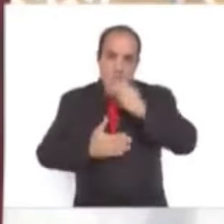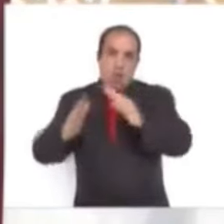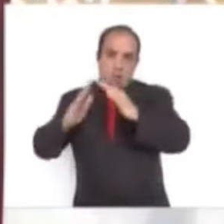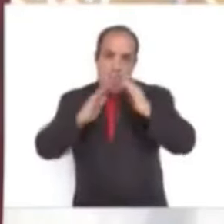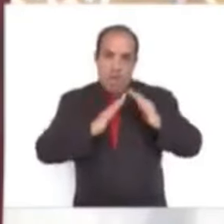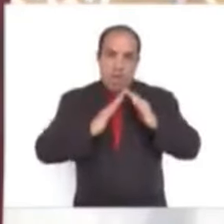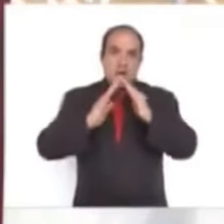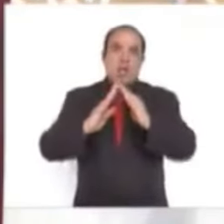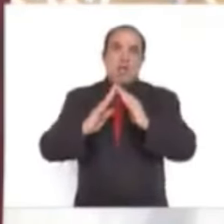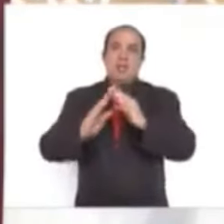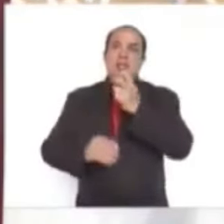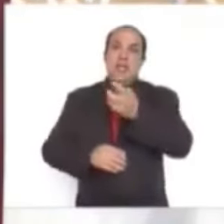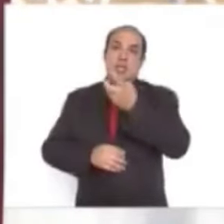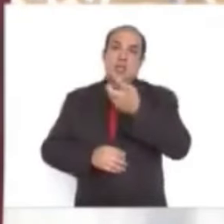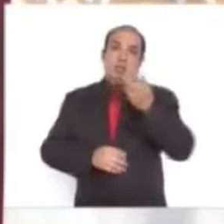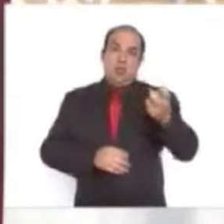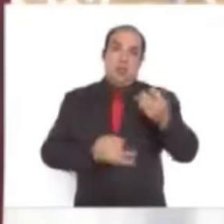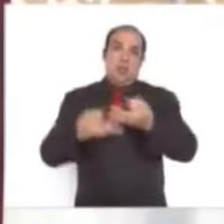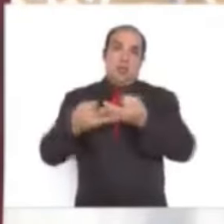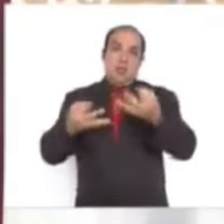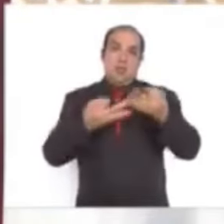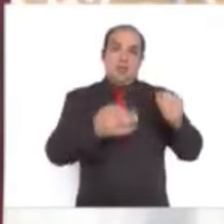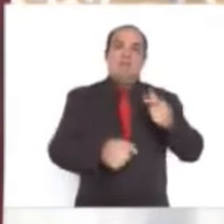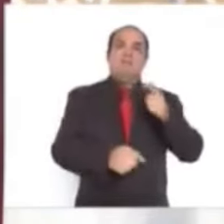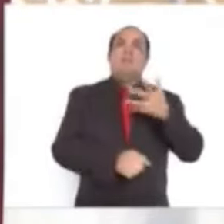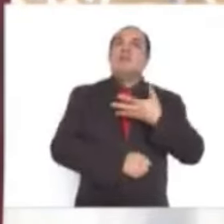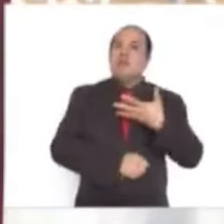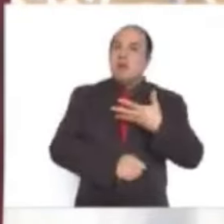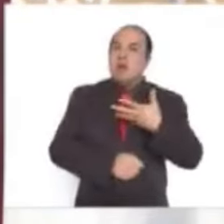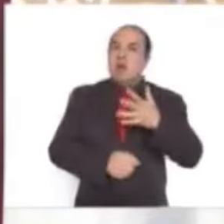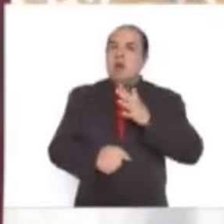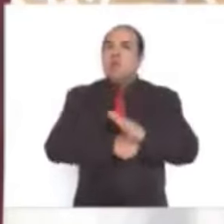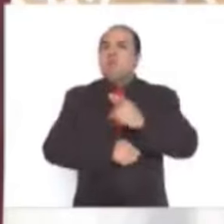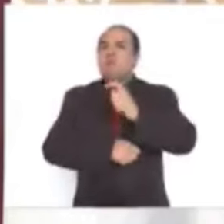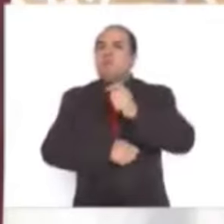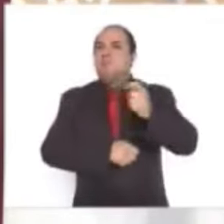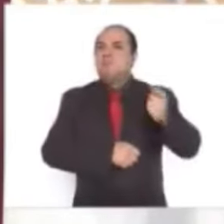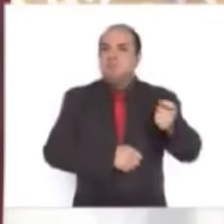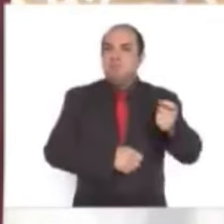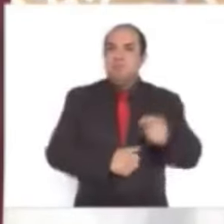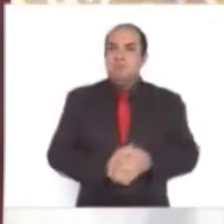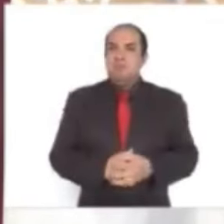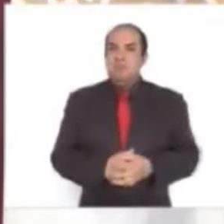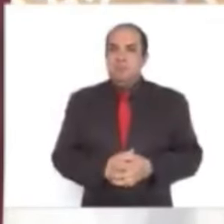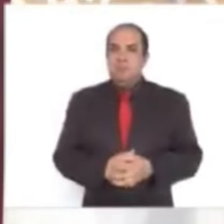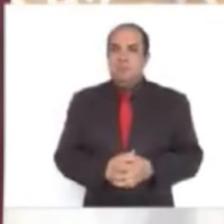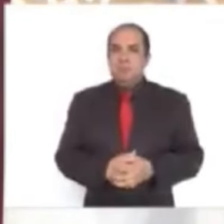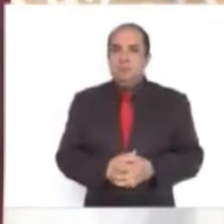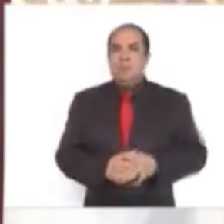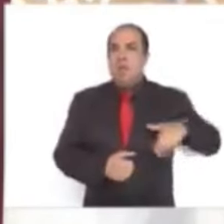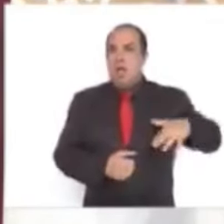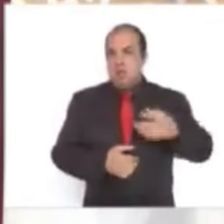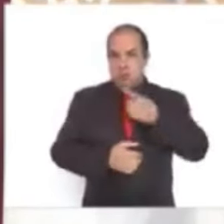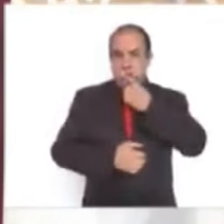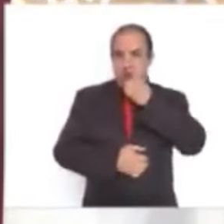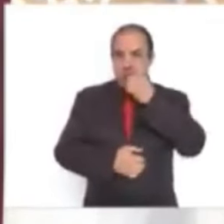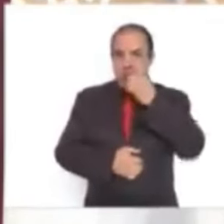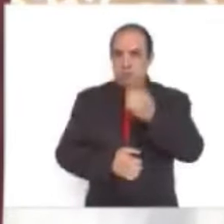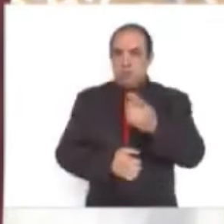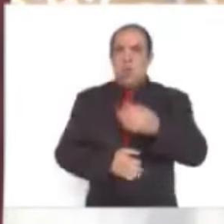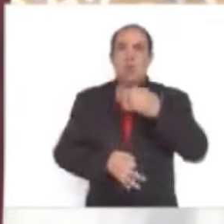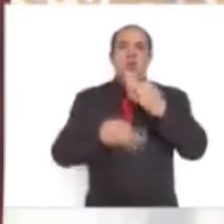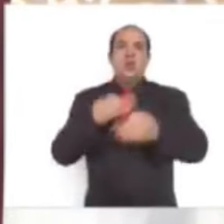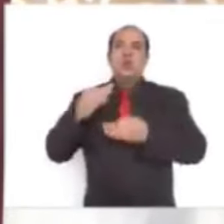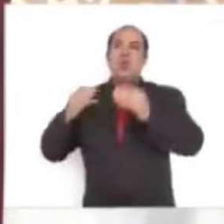encontraron, que tenían, que implican. Y bueno, ya se ha comentado que todos